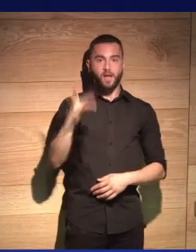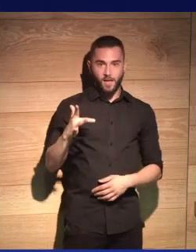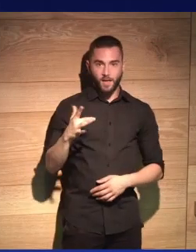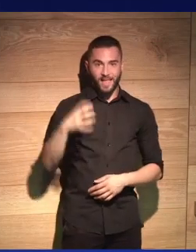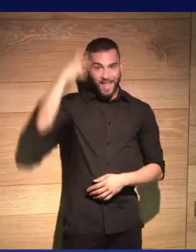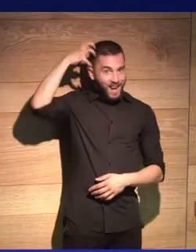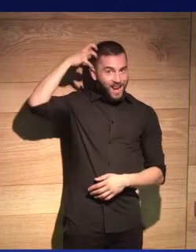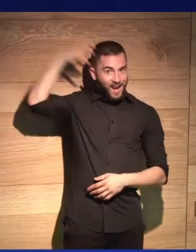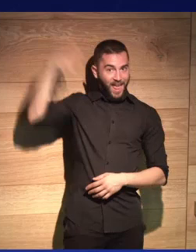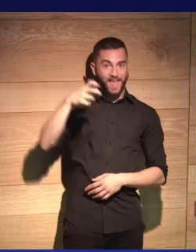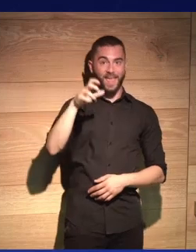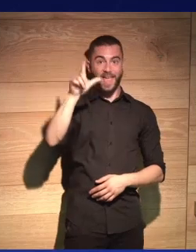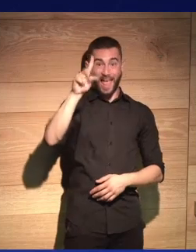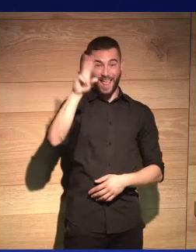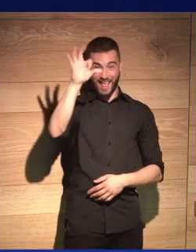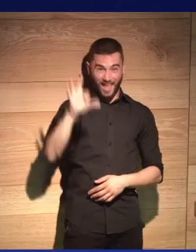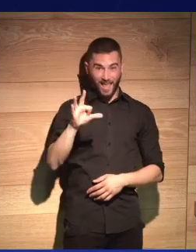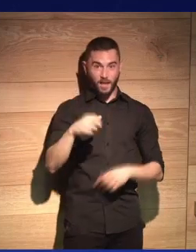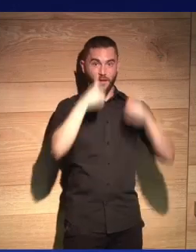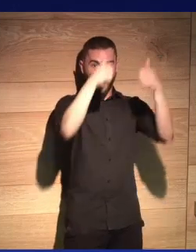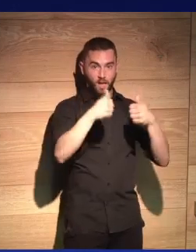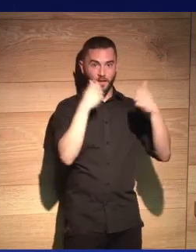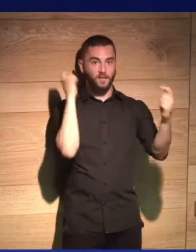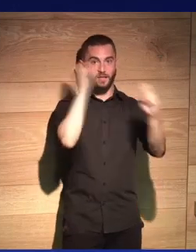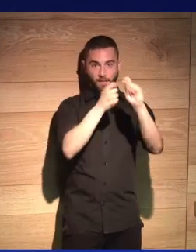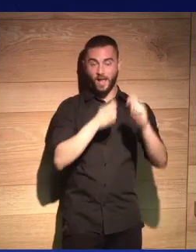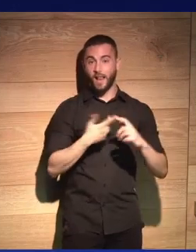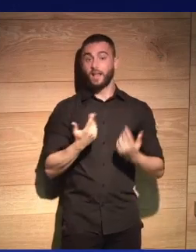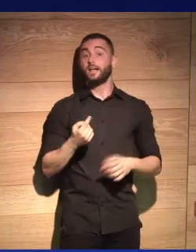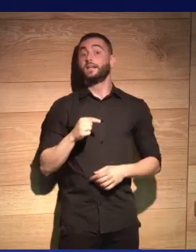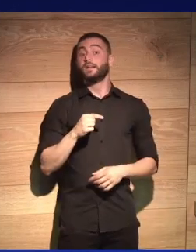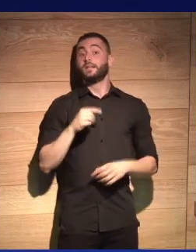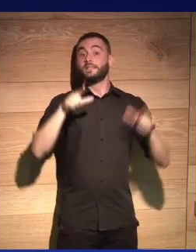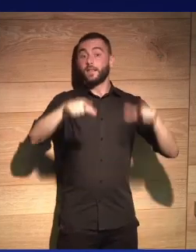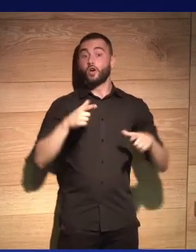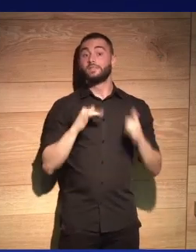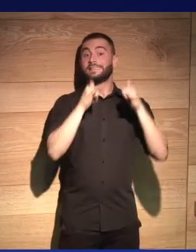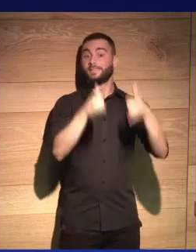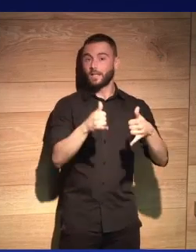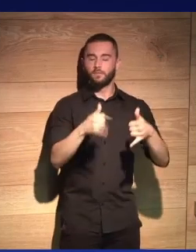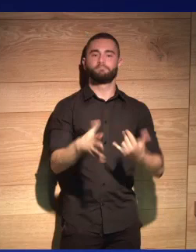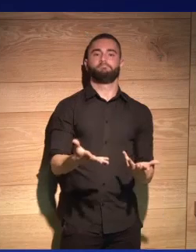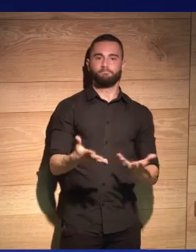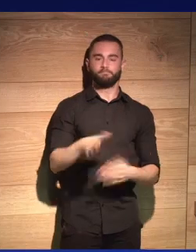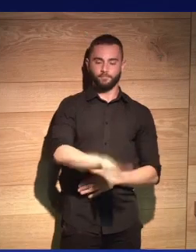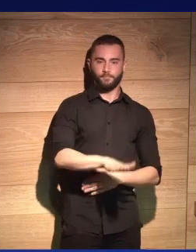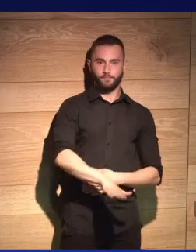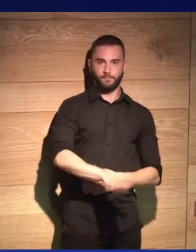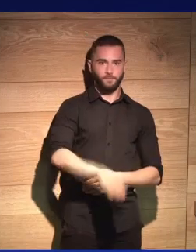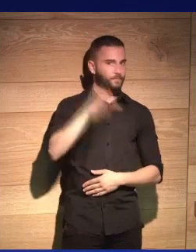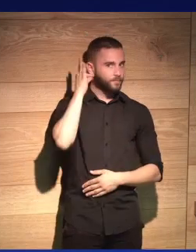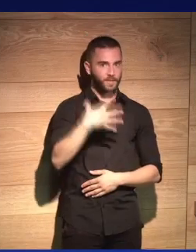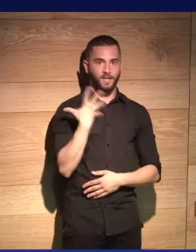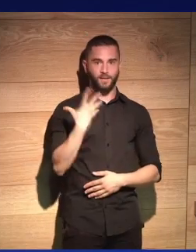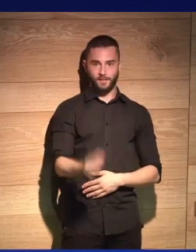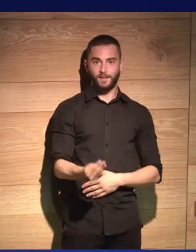rey clavadas en las paredes. Para cuando llegamos a la habitación hemos comprendido, la niña en sus propios